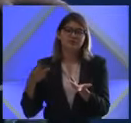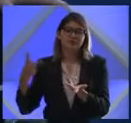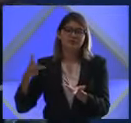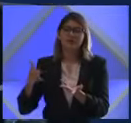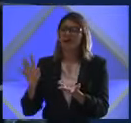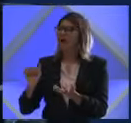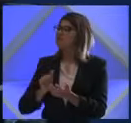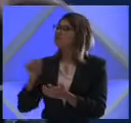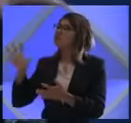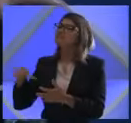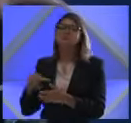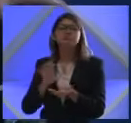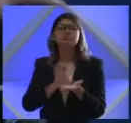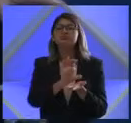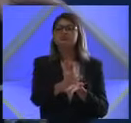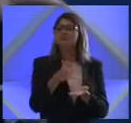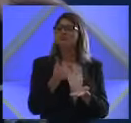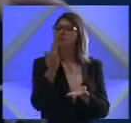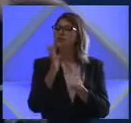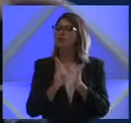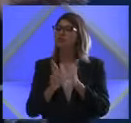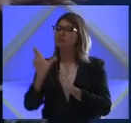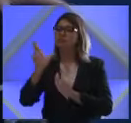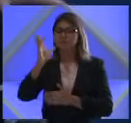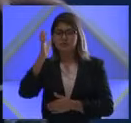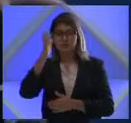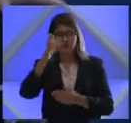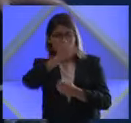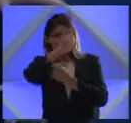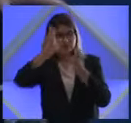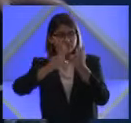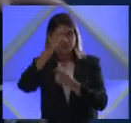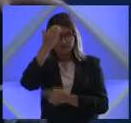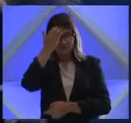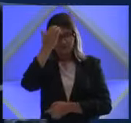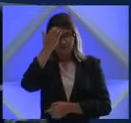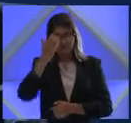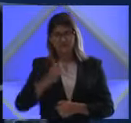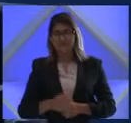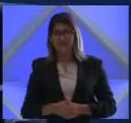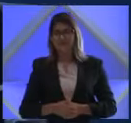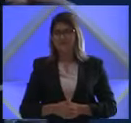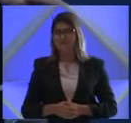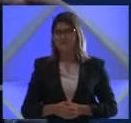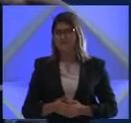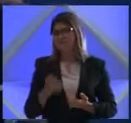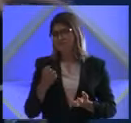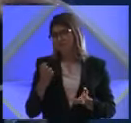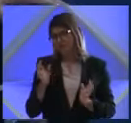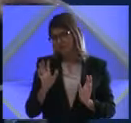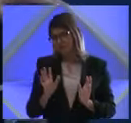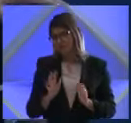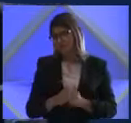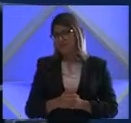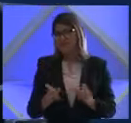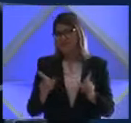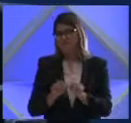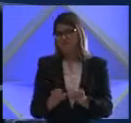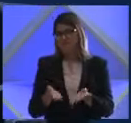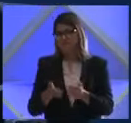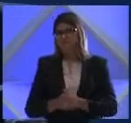podrán ir al espacio cuando menos en nuestras vidas eso es